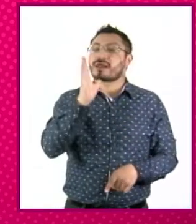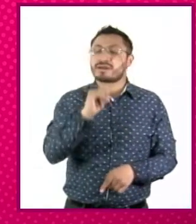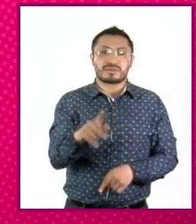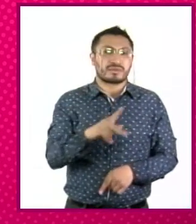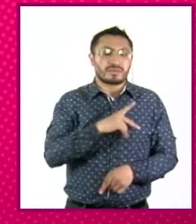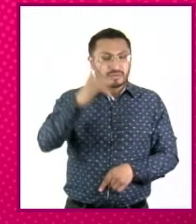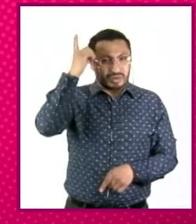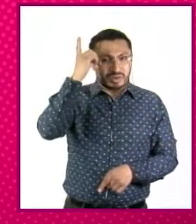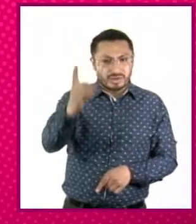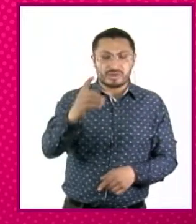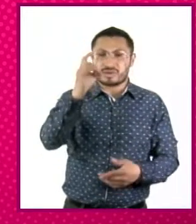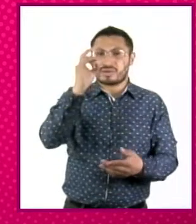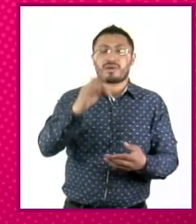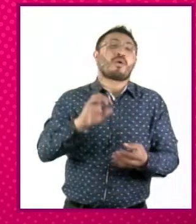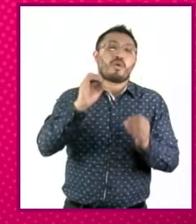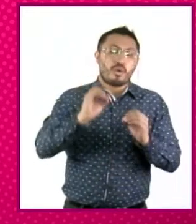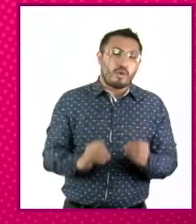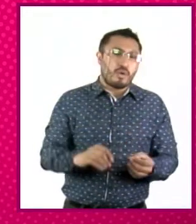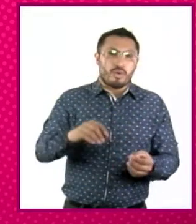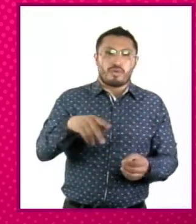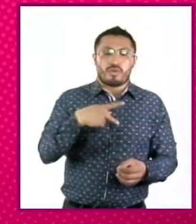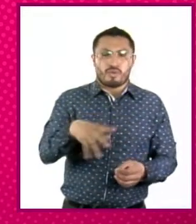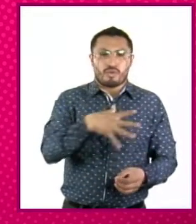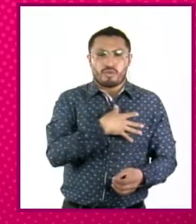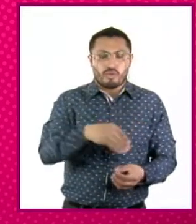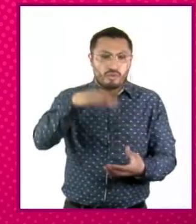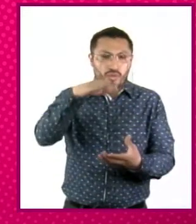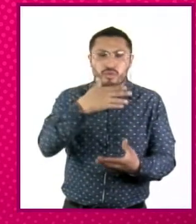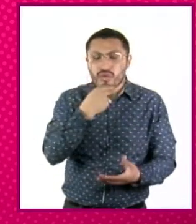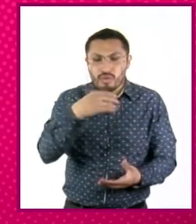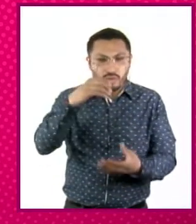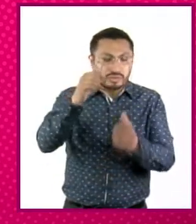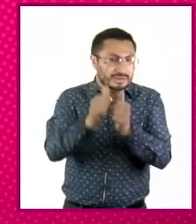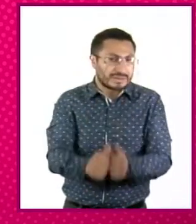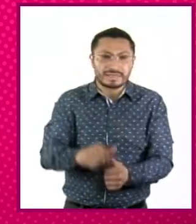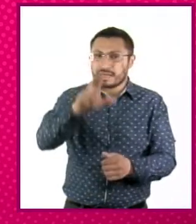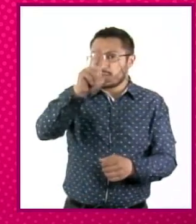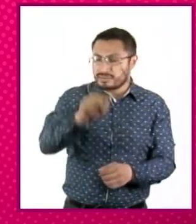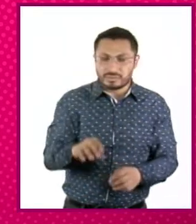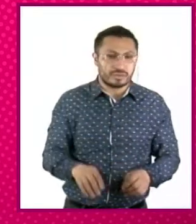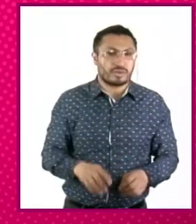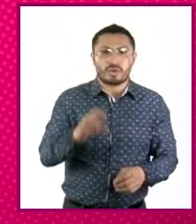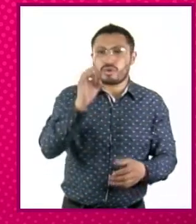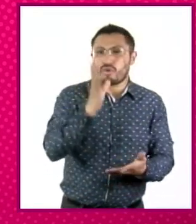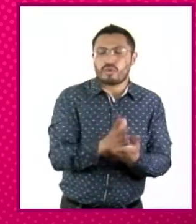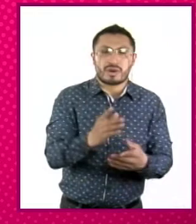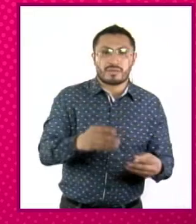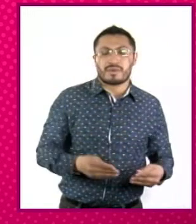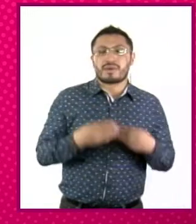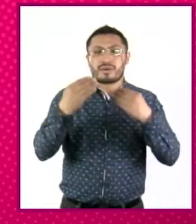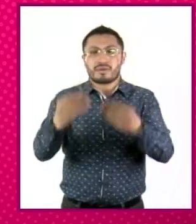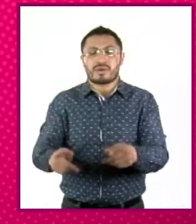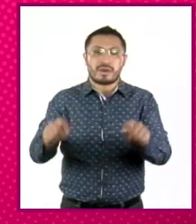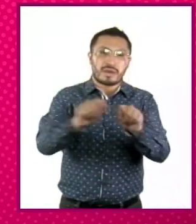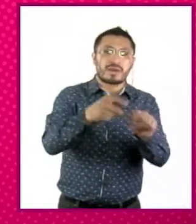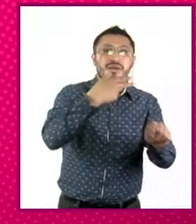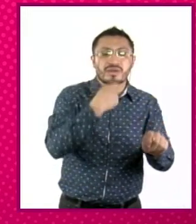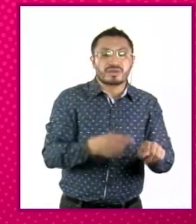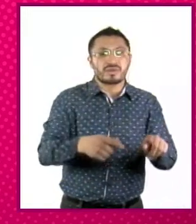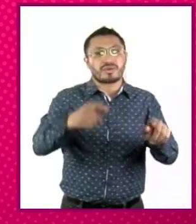sus hijos, tenían que casarse nuevamente o se la daban al tío, al abuelito, etcétera, pero no a las mujeres.